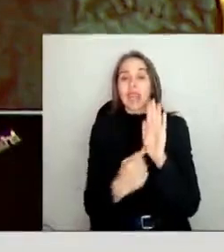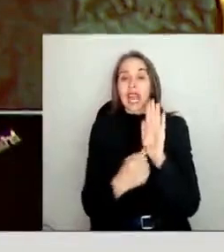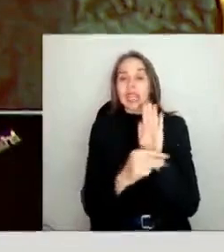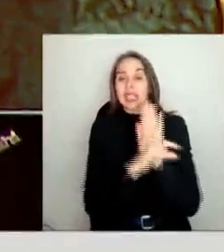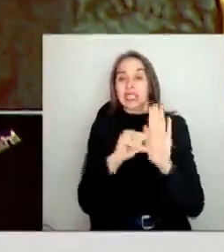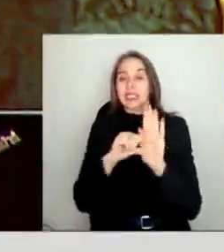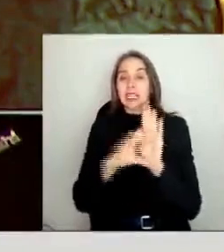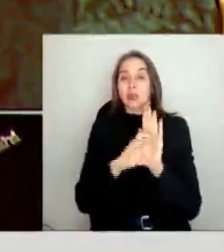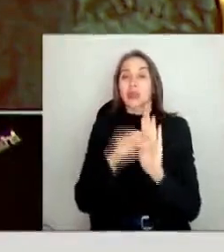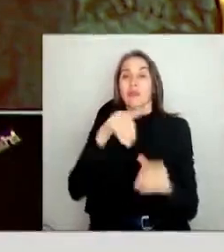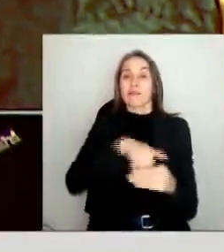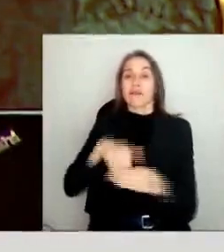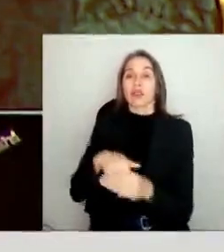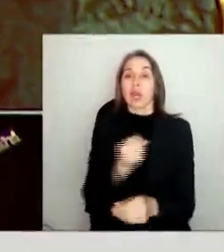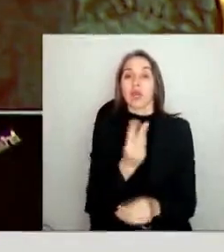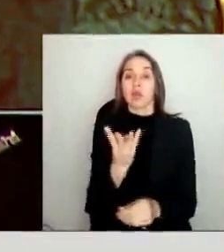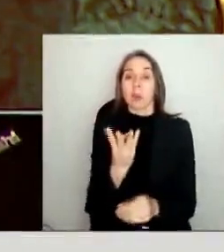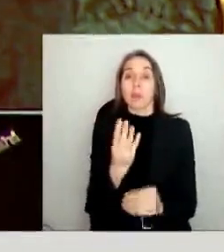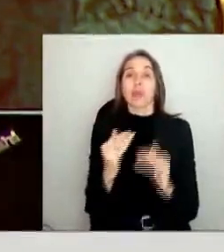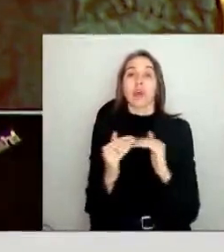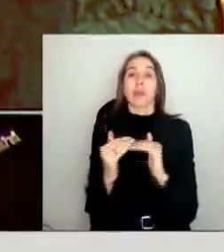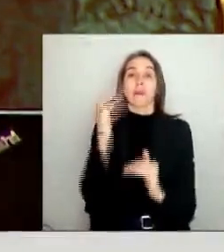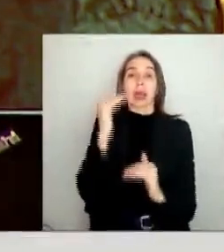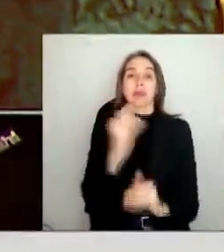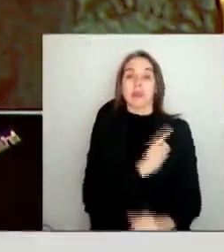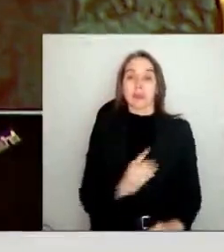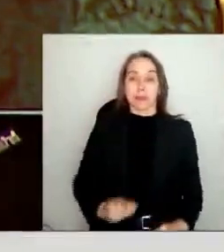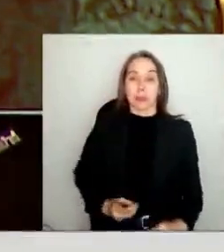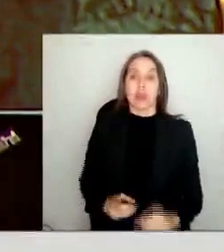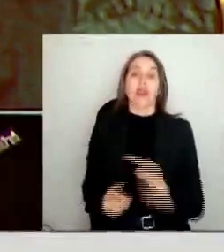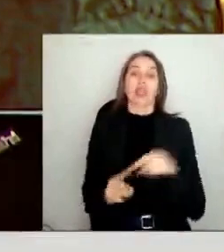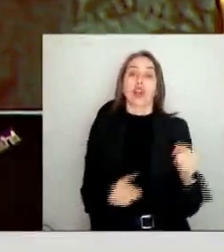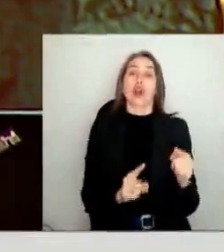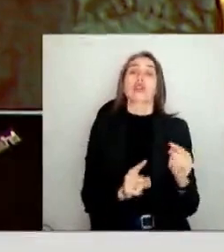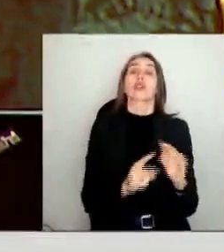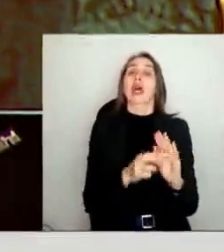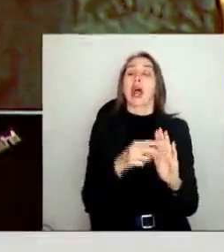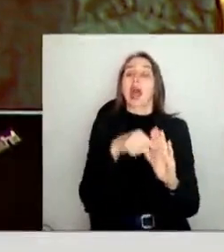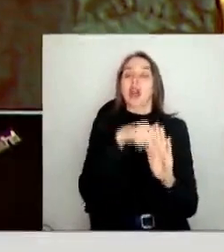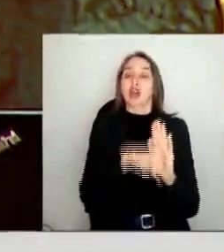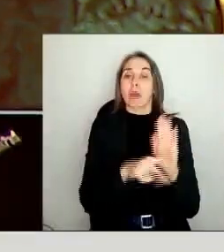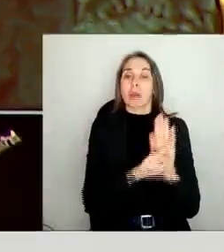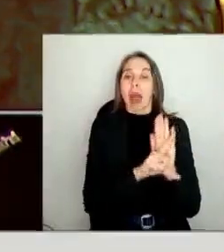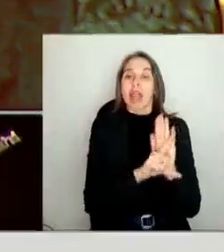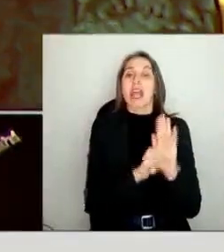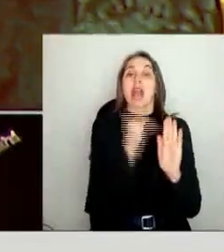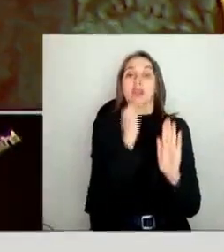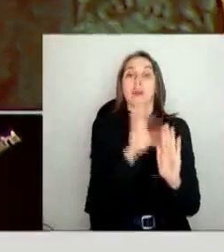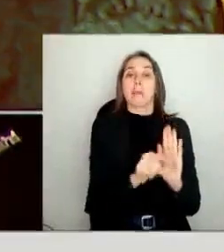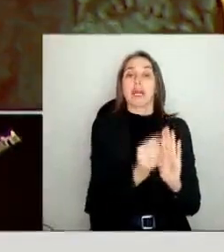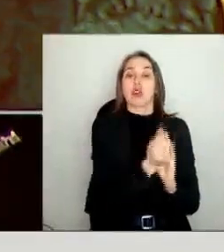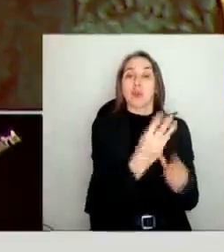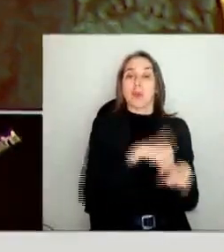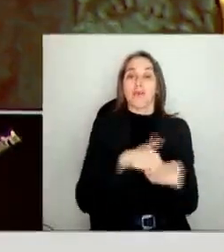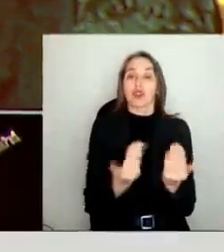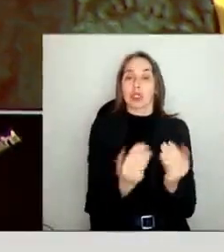un quórum Más alto que no es el que tienen las normas legales comunes porque esto sería una norma legal común y aquí para aprobarse requiere